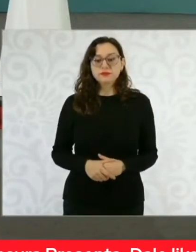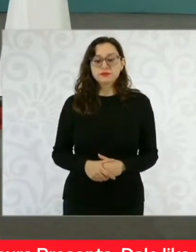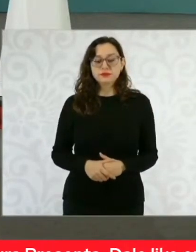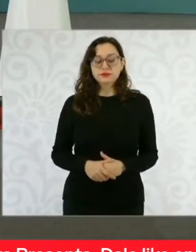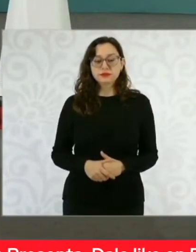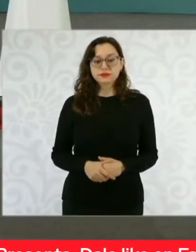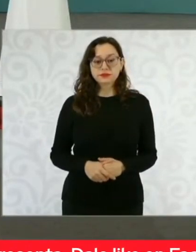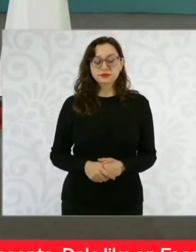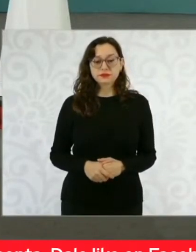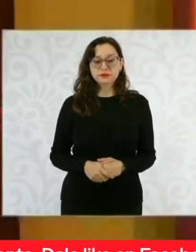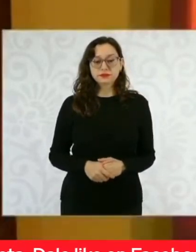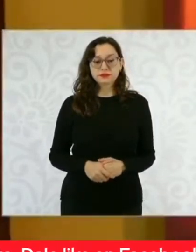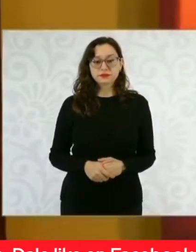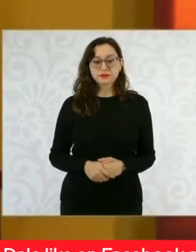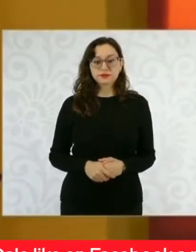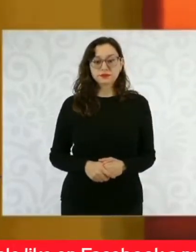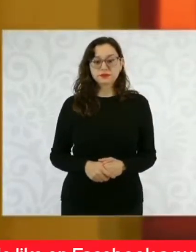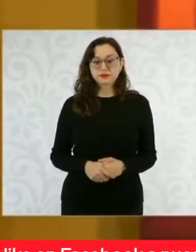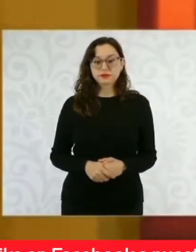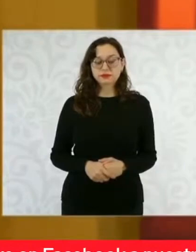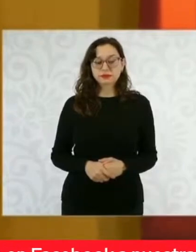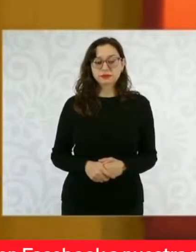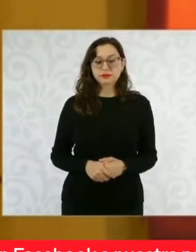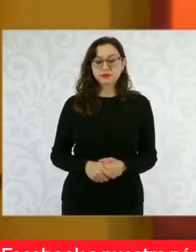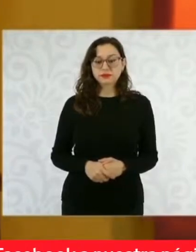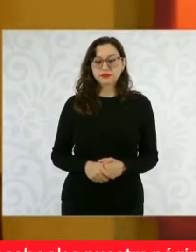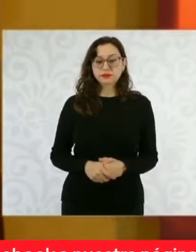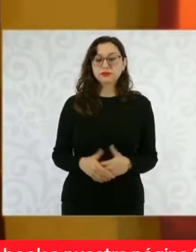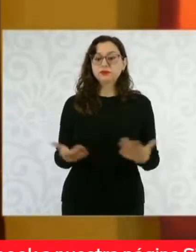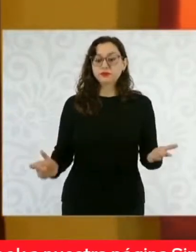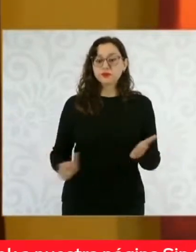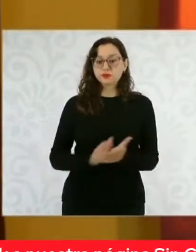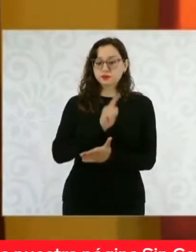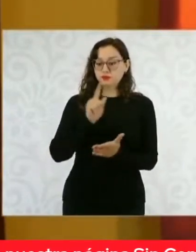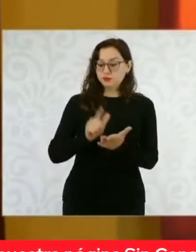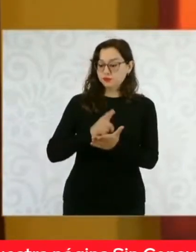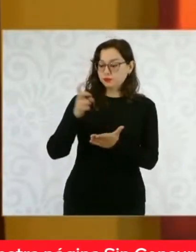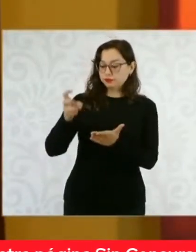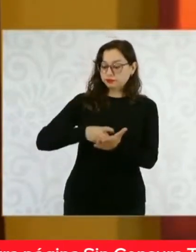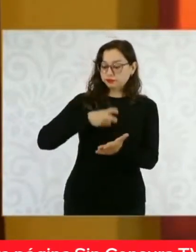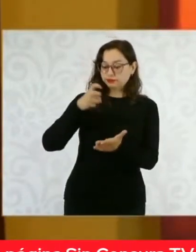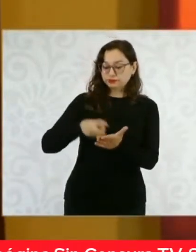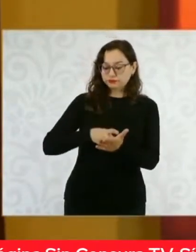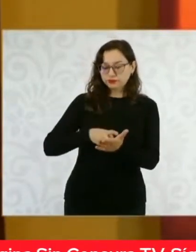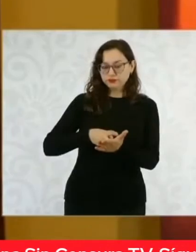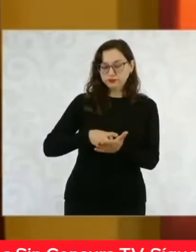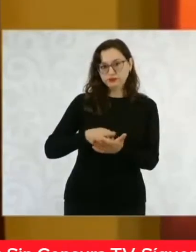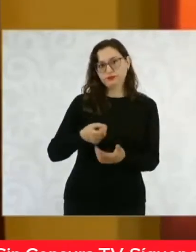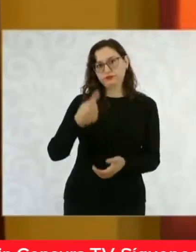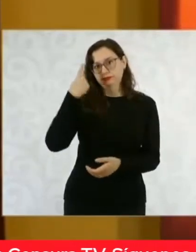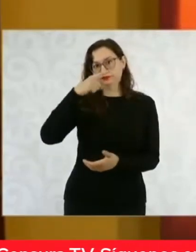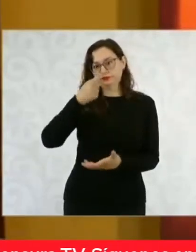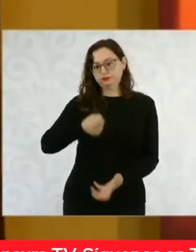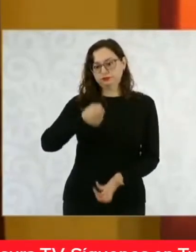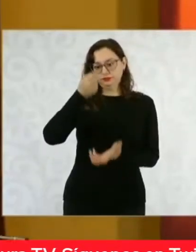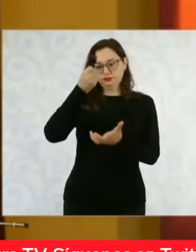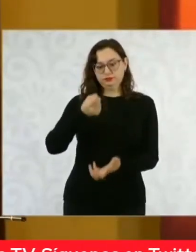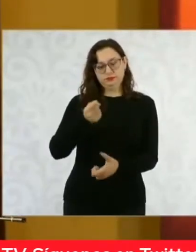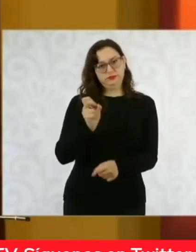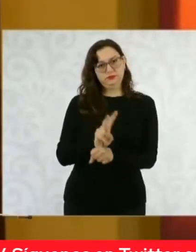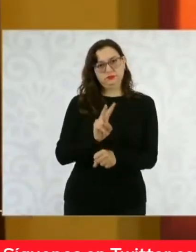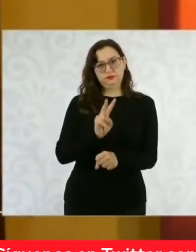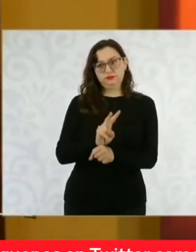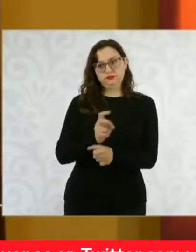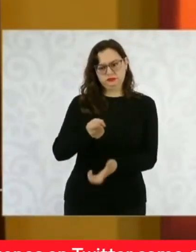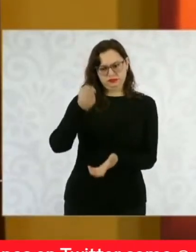Esta reforma a la ley va a permitir un mayor control y vigilancia de los recursos provenientes del ahorro de